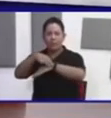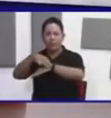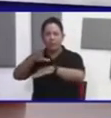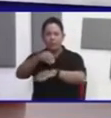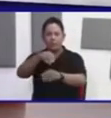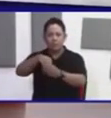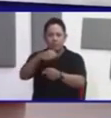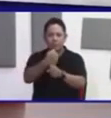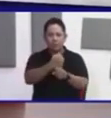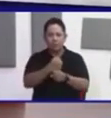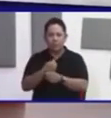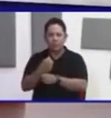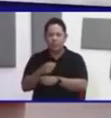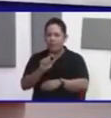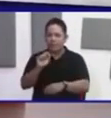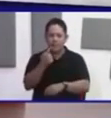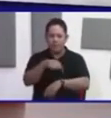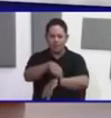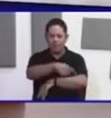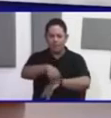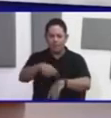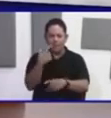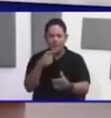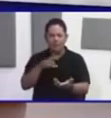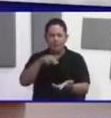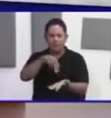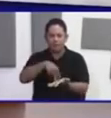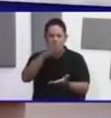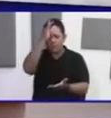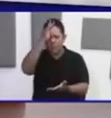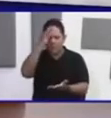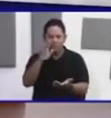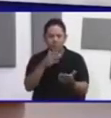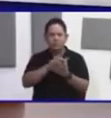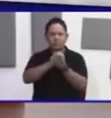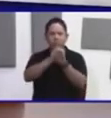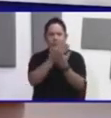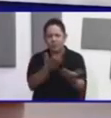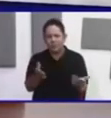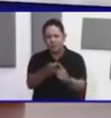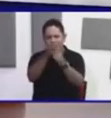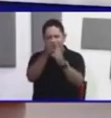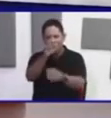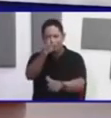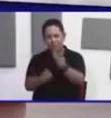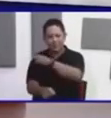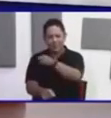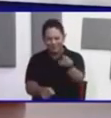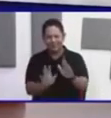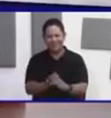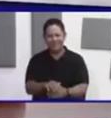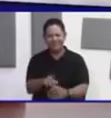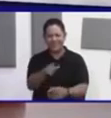encuentran siempre en esa primera línea de atención de COVID-19 y que sacrifican su tiempo, su vida, su salud por darle bienestar